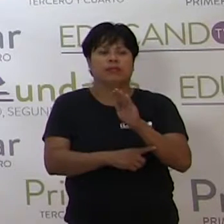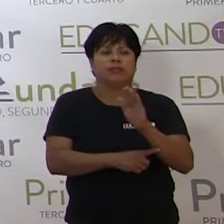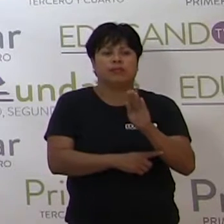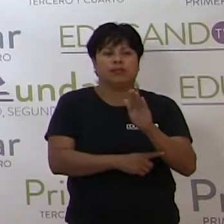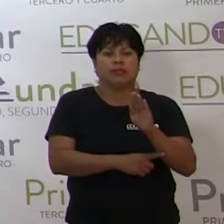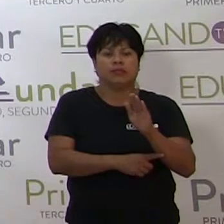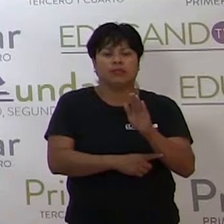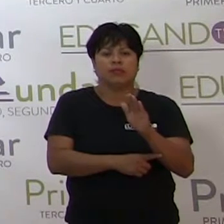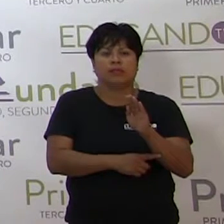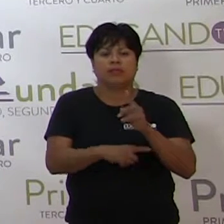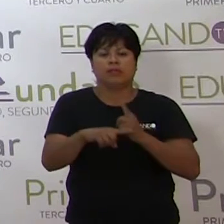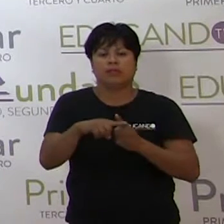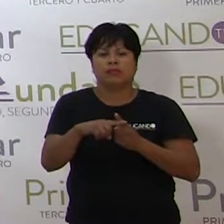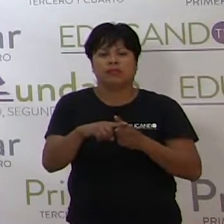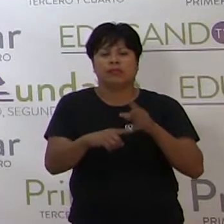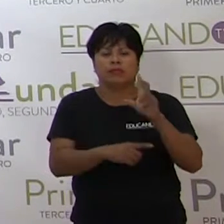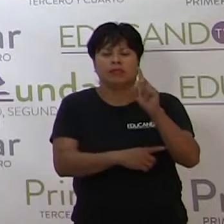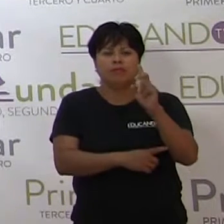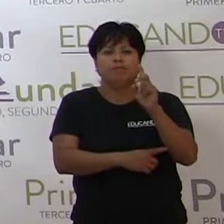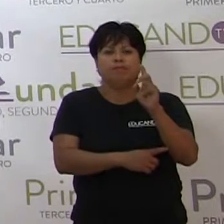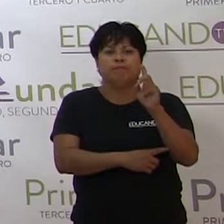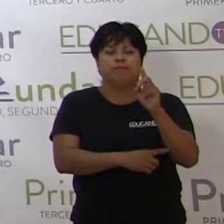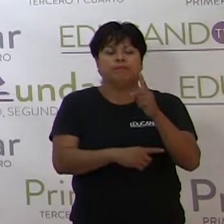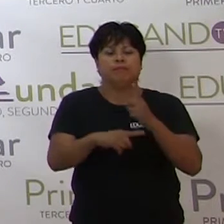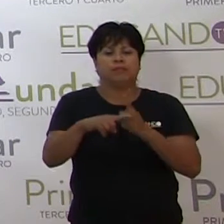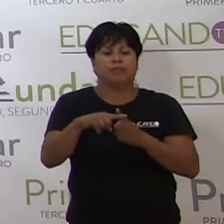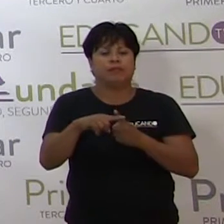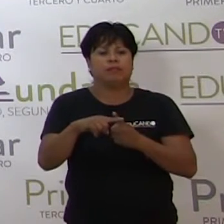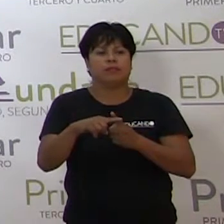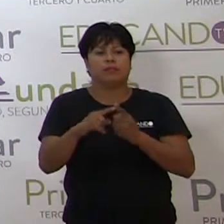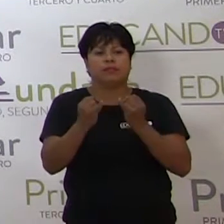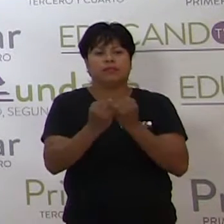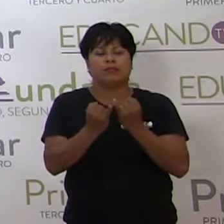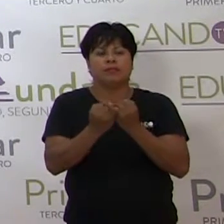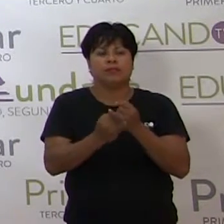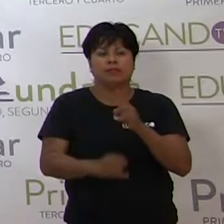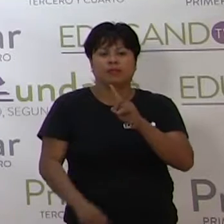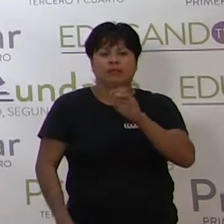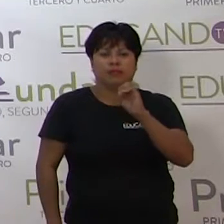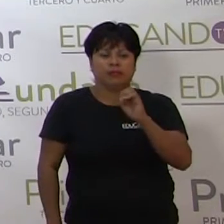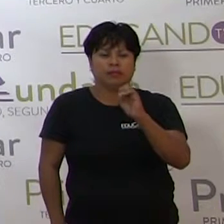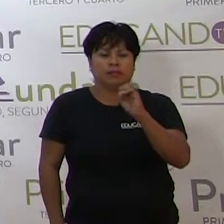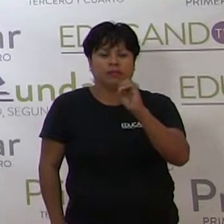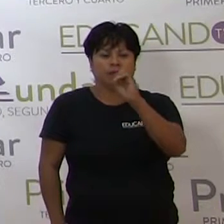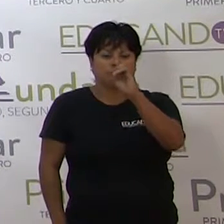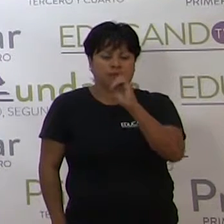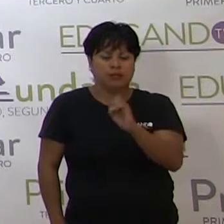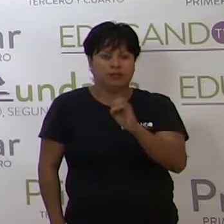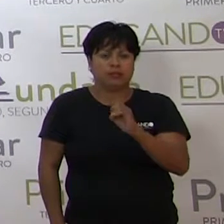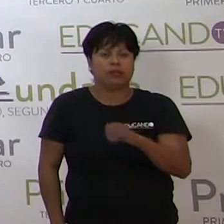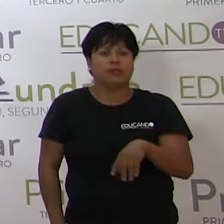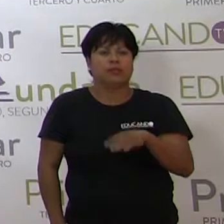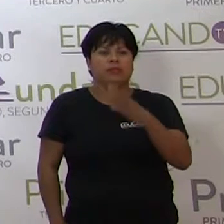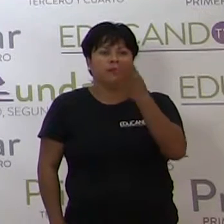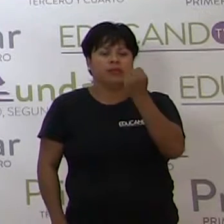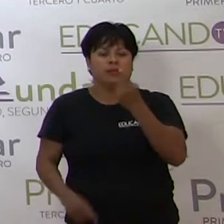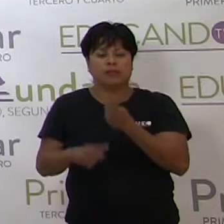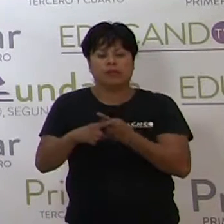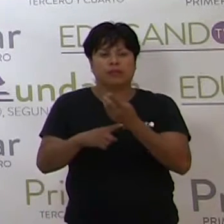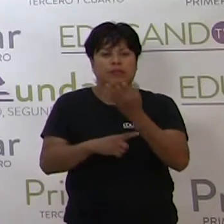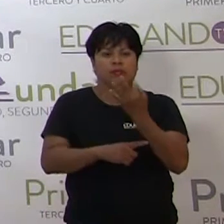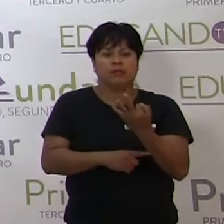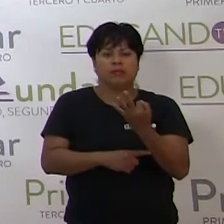90 más 30 es igual a 0 más 0, 0. 9